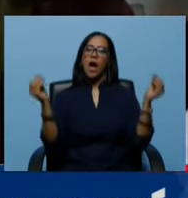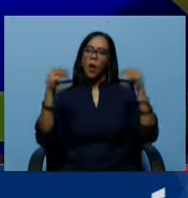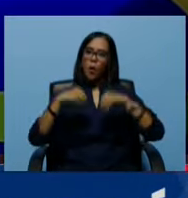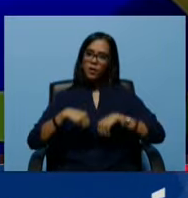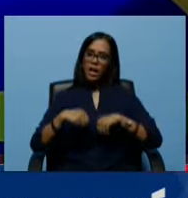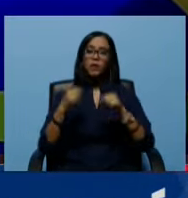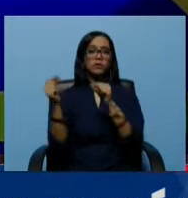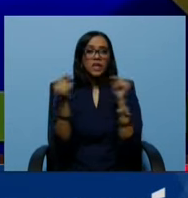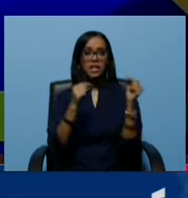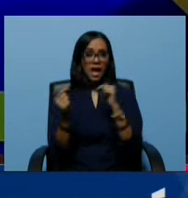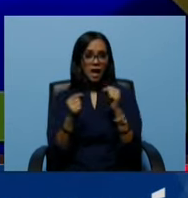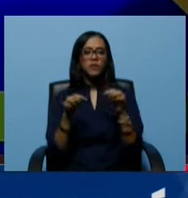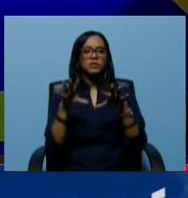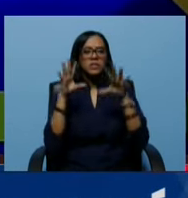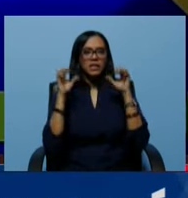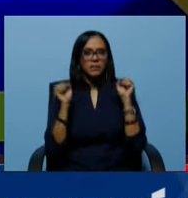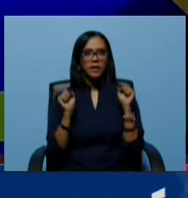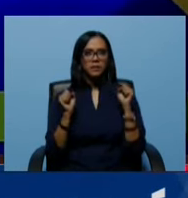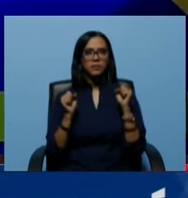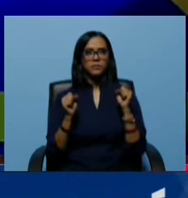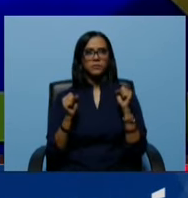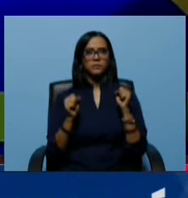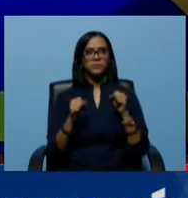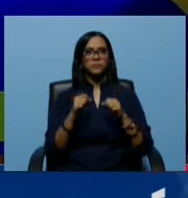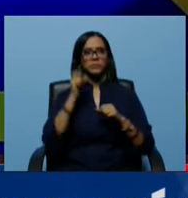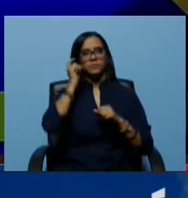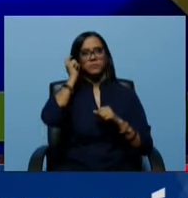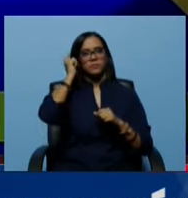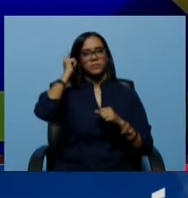de entendimiento.